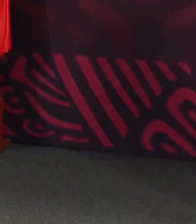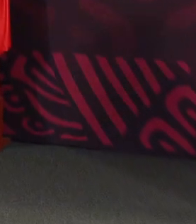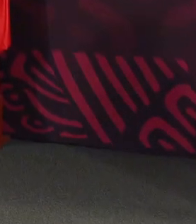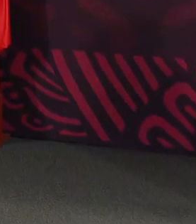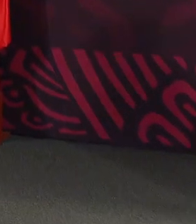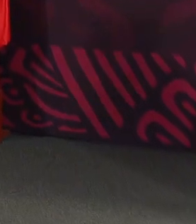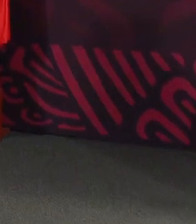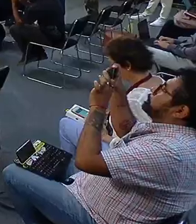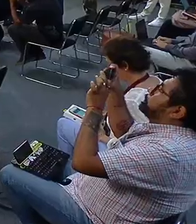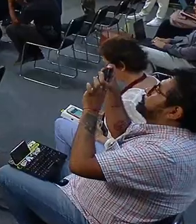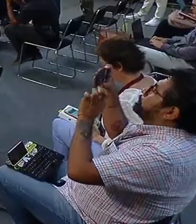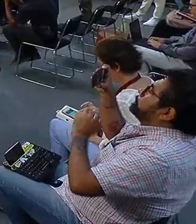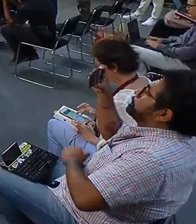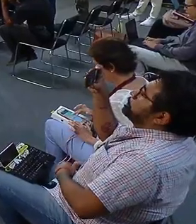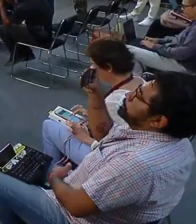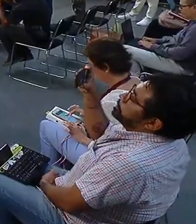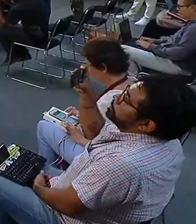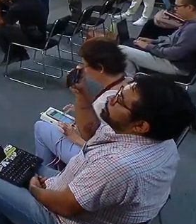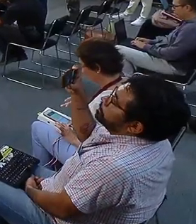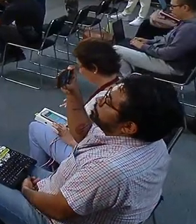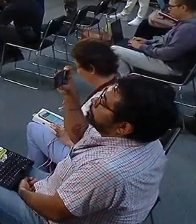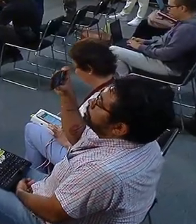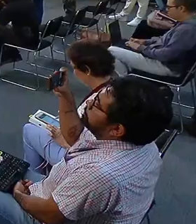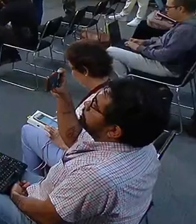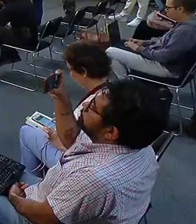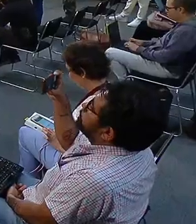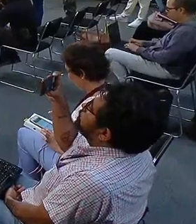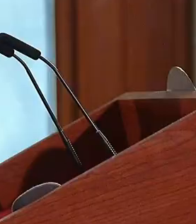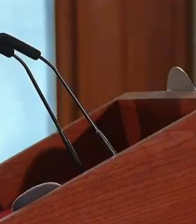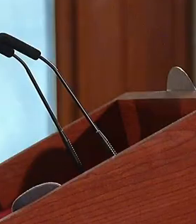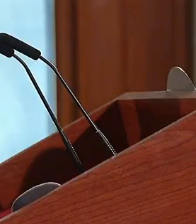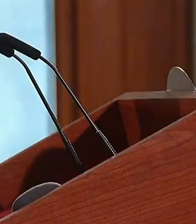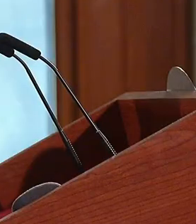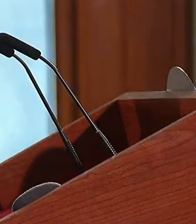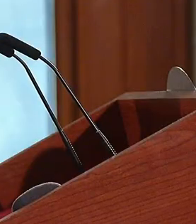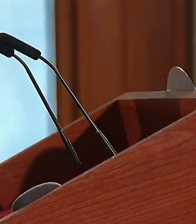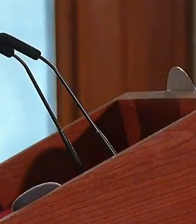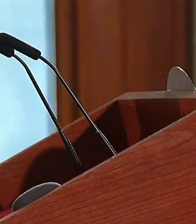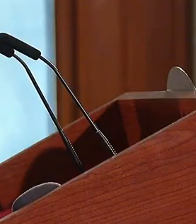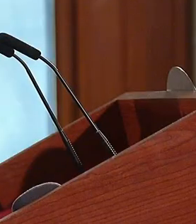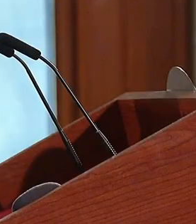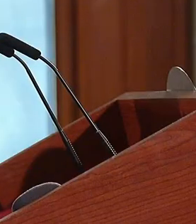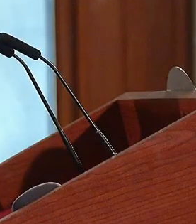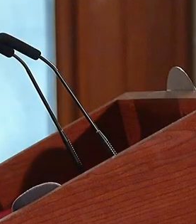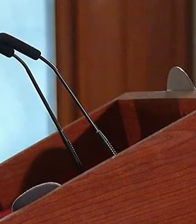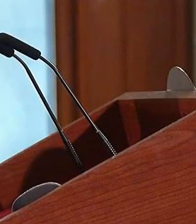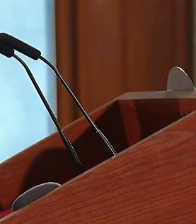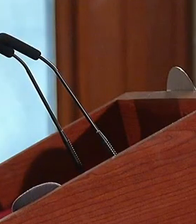Thank you.